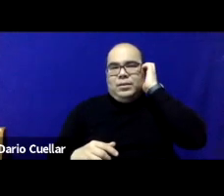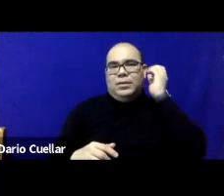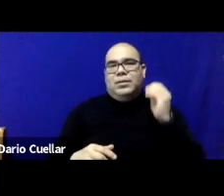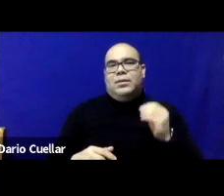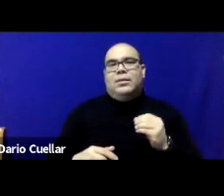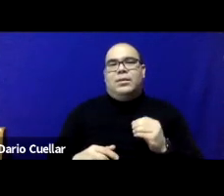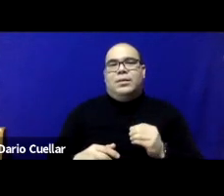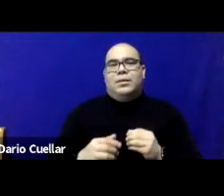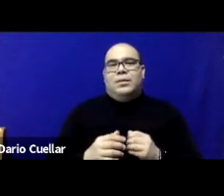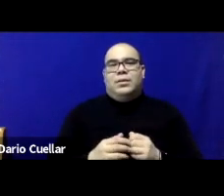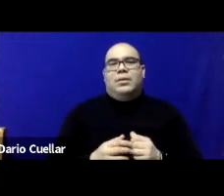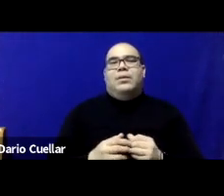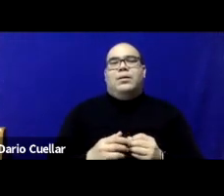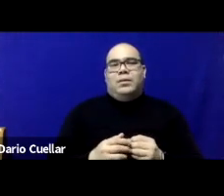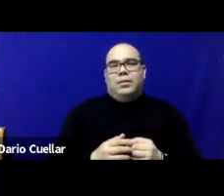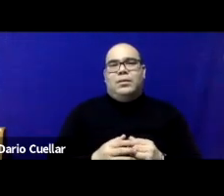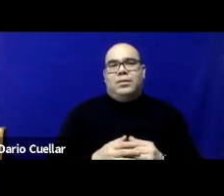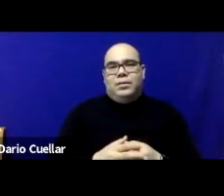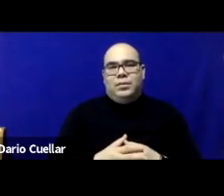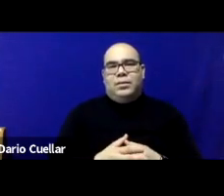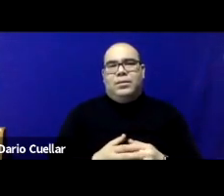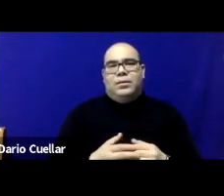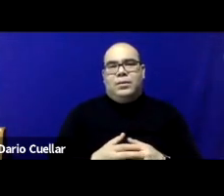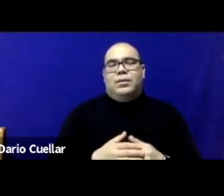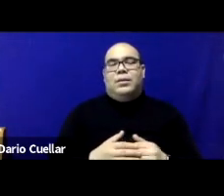certificación en ABA, ¿estás preguntando, Lilibet?